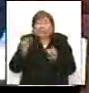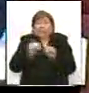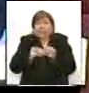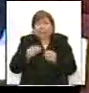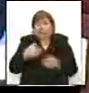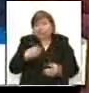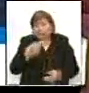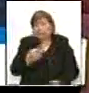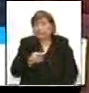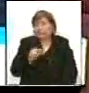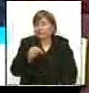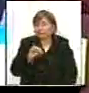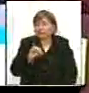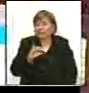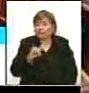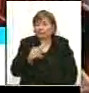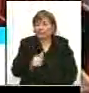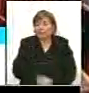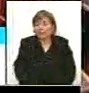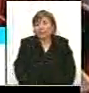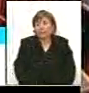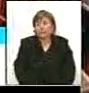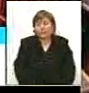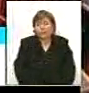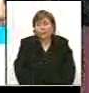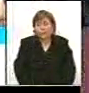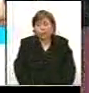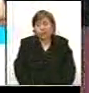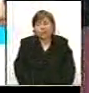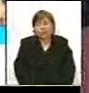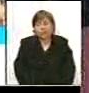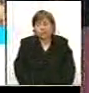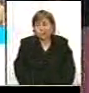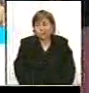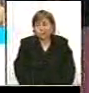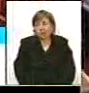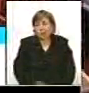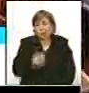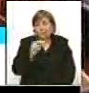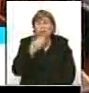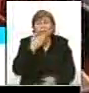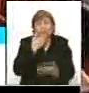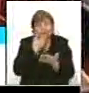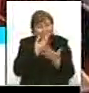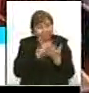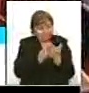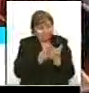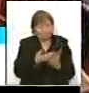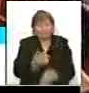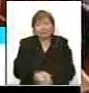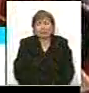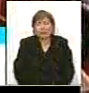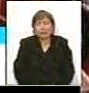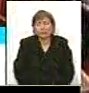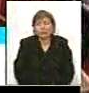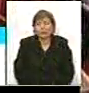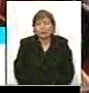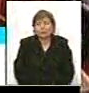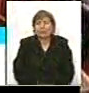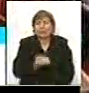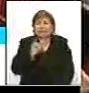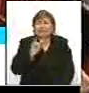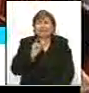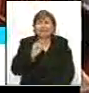una interrupción, Presidenta. Congresista Neira. Gracias, congresista Gino